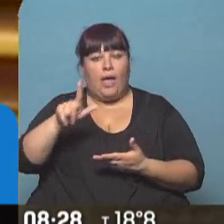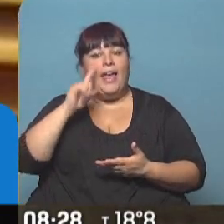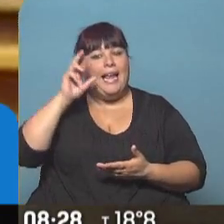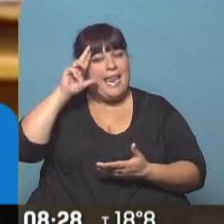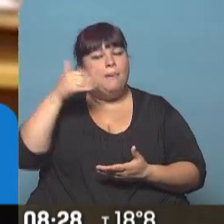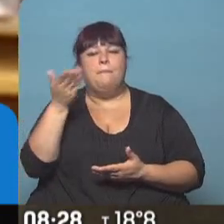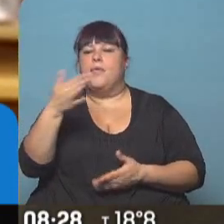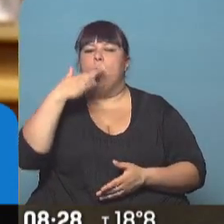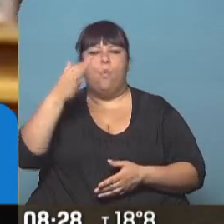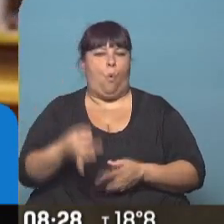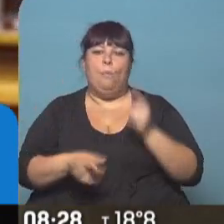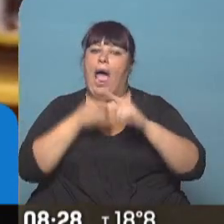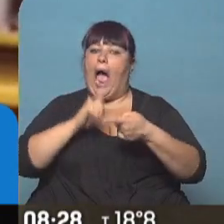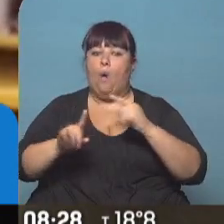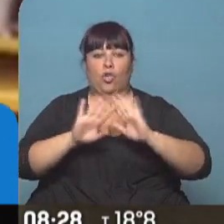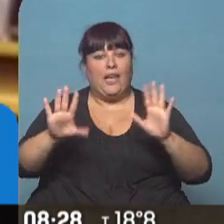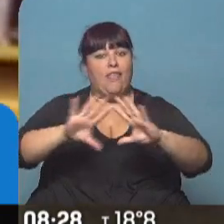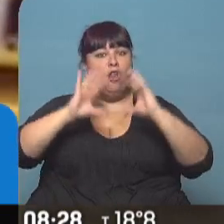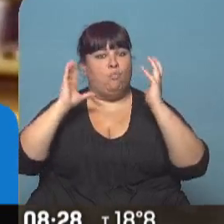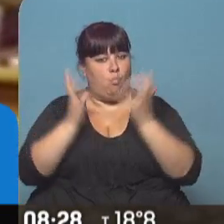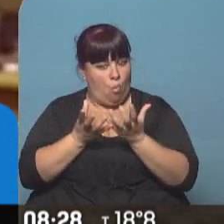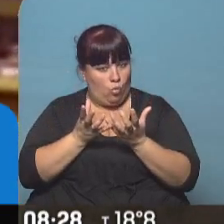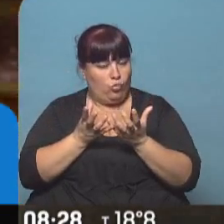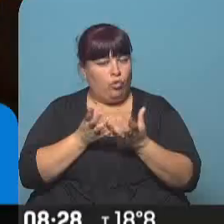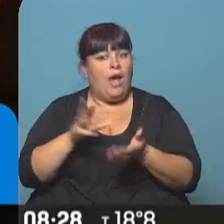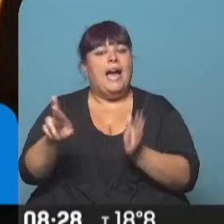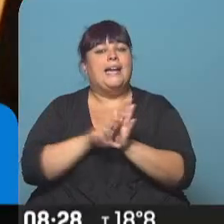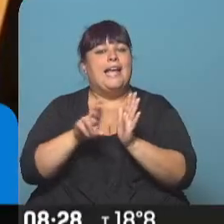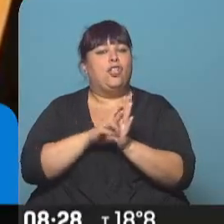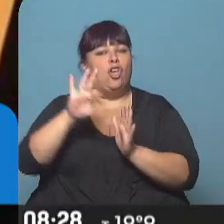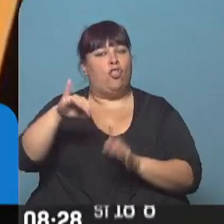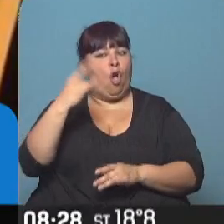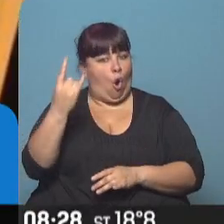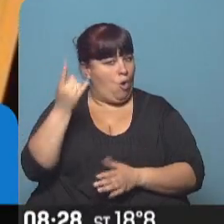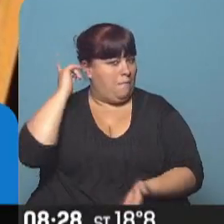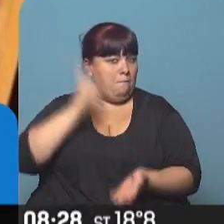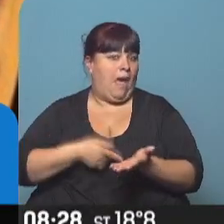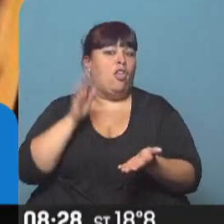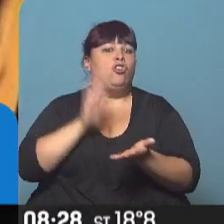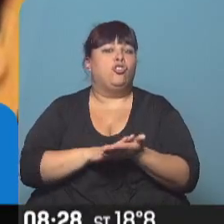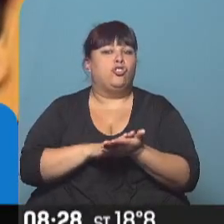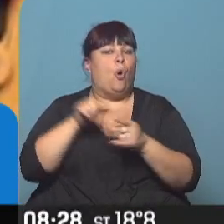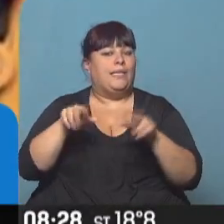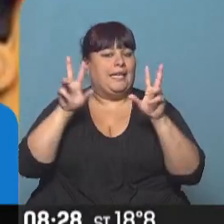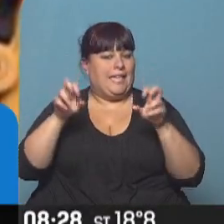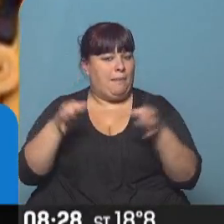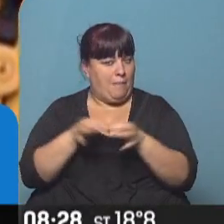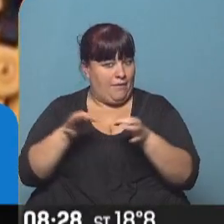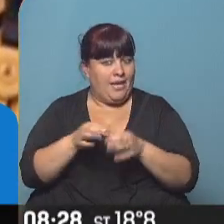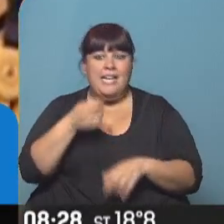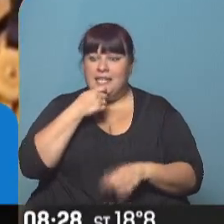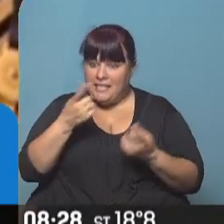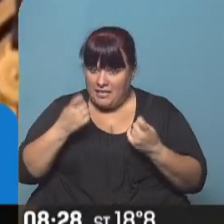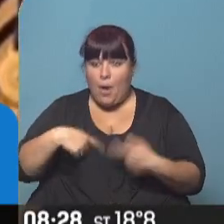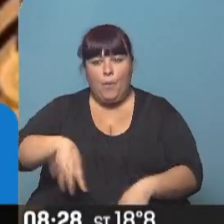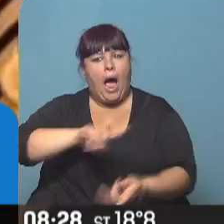que se cumplan los acuerdos internacionales y las resoluciones de las Naciones Unidas sobre el tema, que de ser necesario